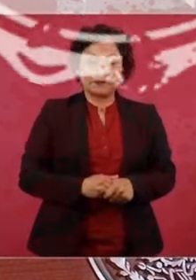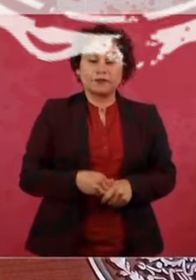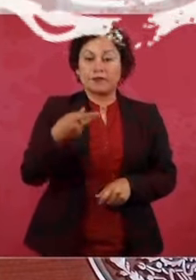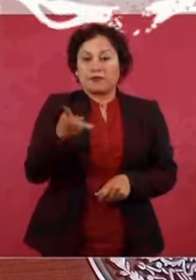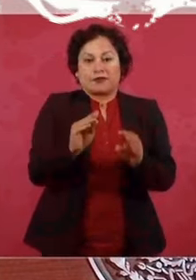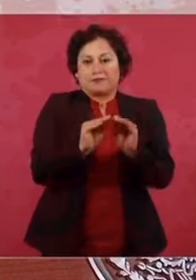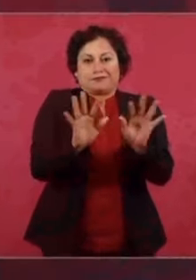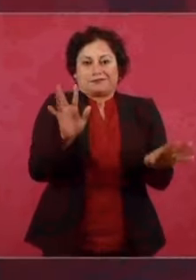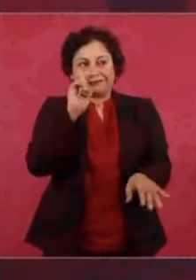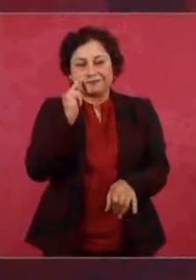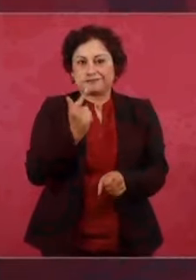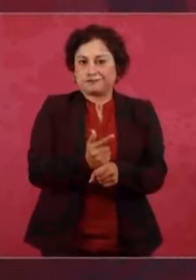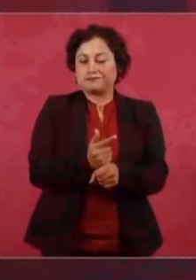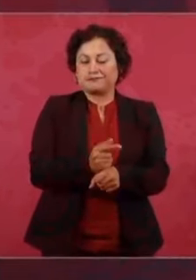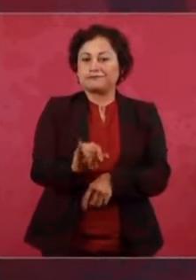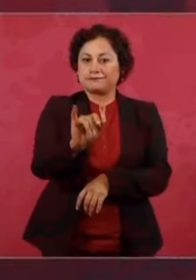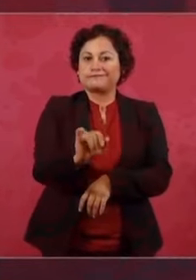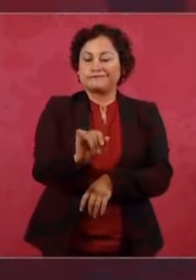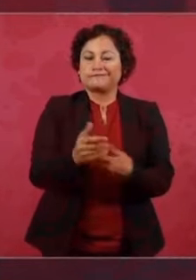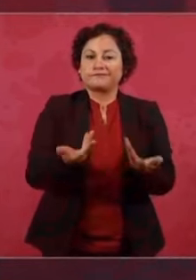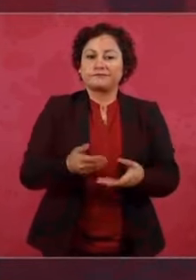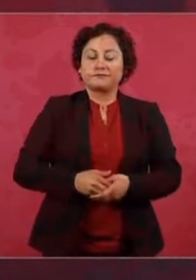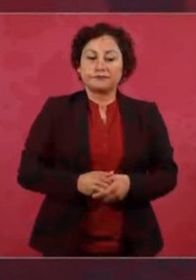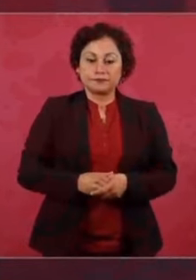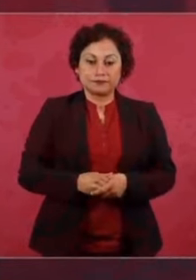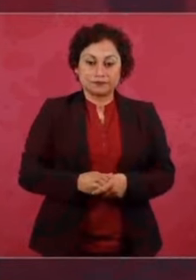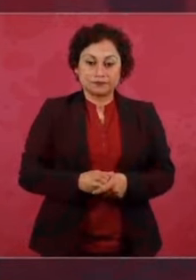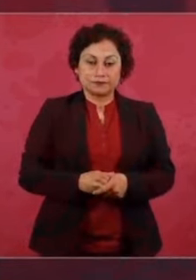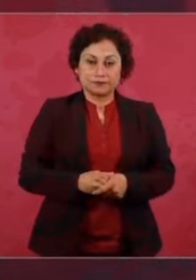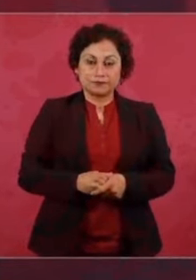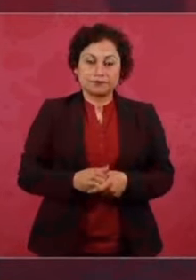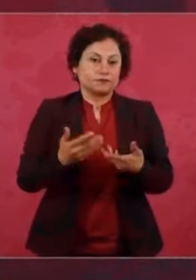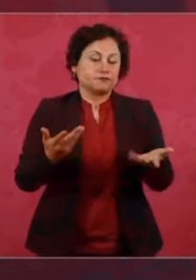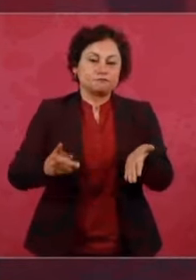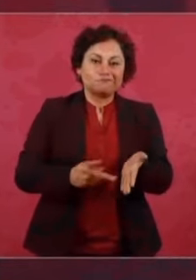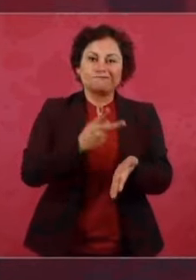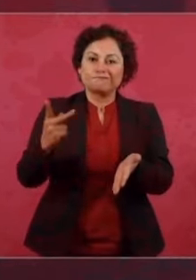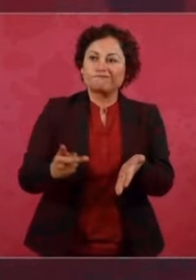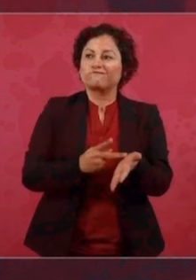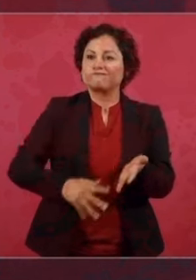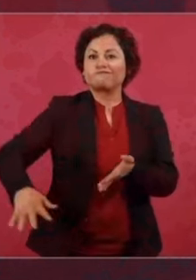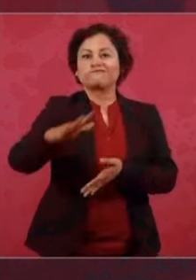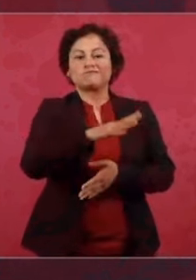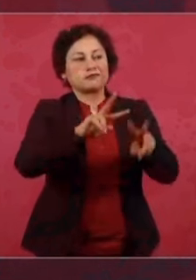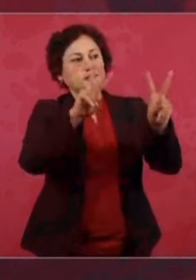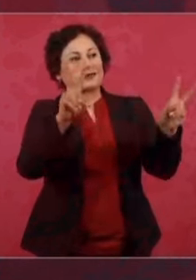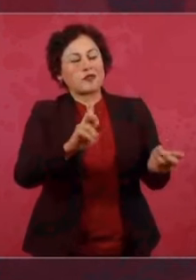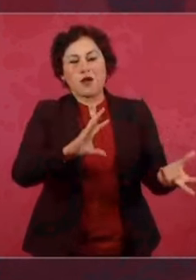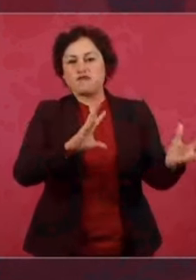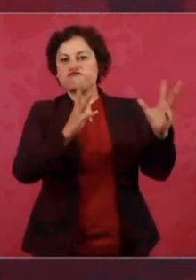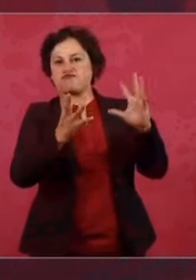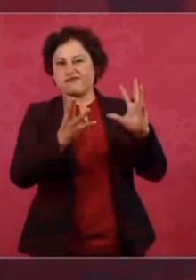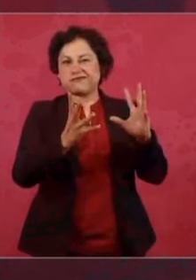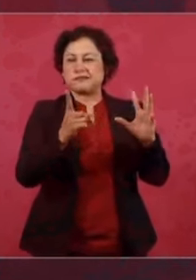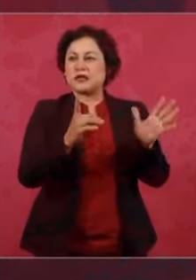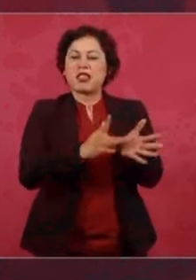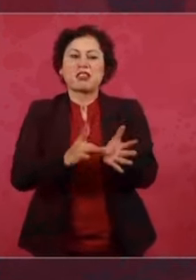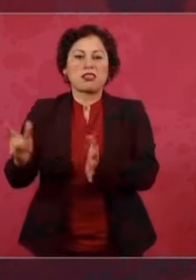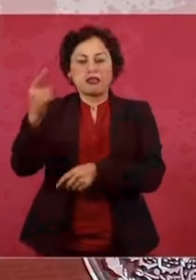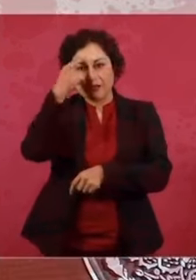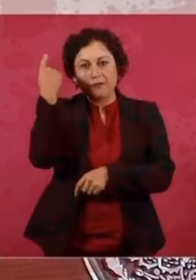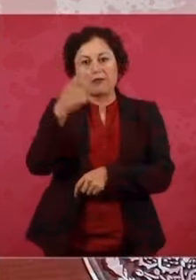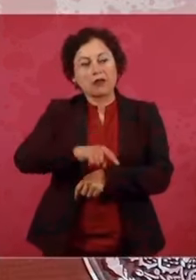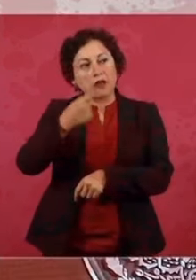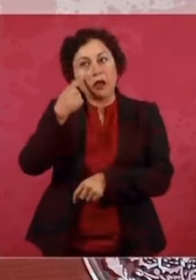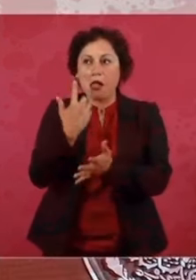es evidente que están utilizando, ¿no?, lo de la violencia, magnificando, haciendo